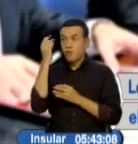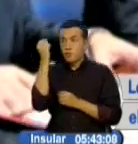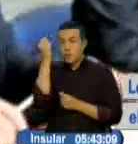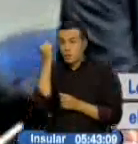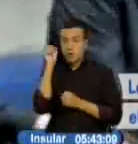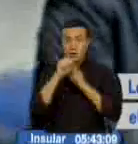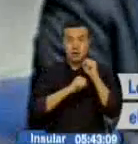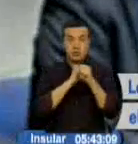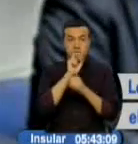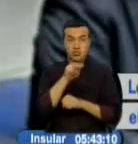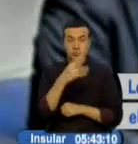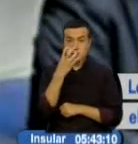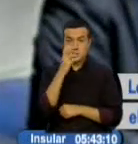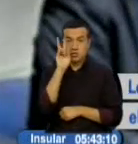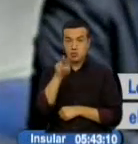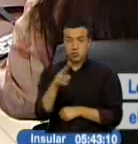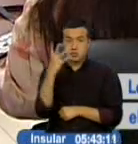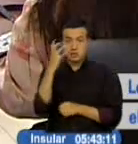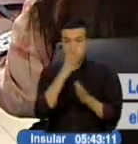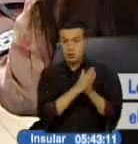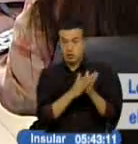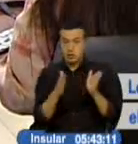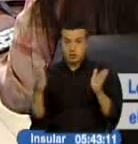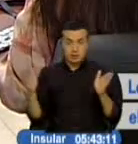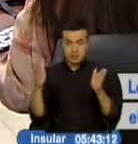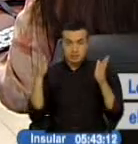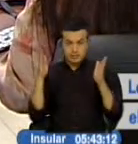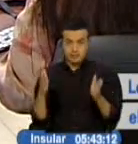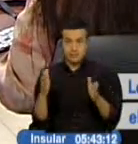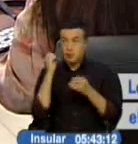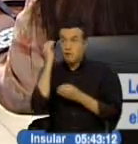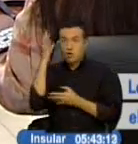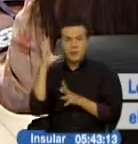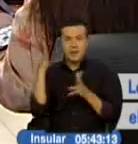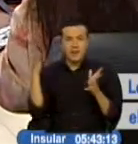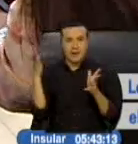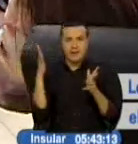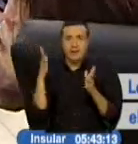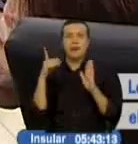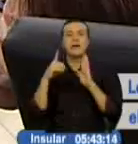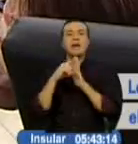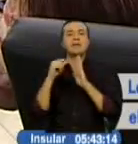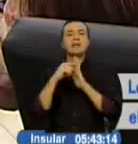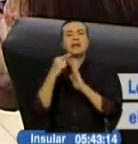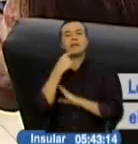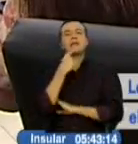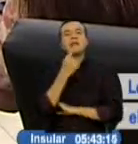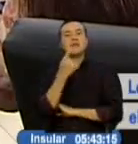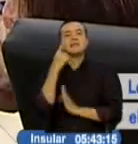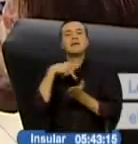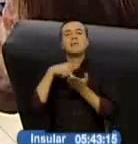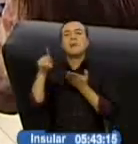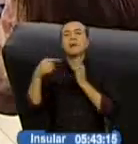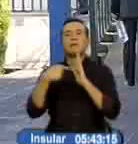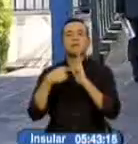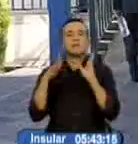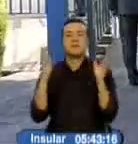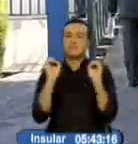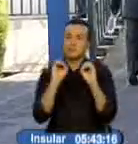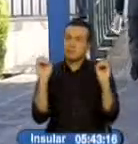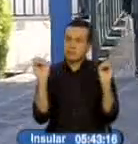ingresos de los años 2014 y 2015. Esto según información del Servicio de Rentas Internas y de la Unidad de Análisis